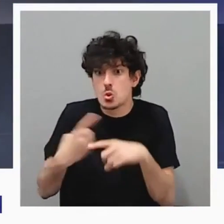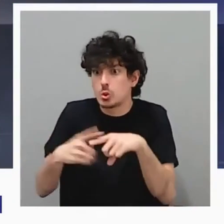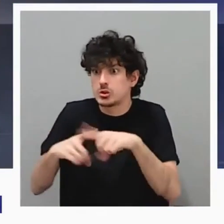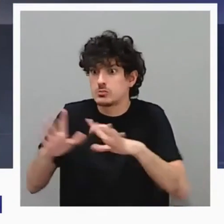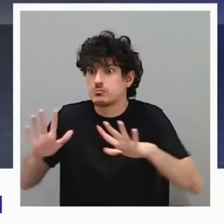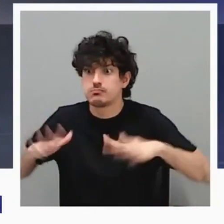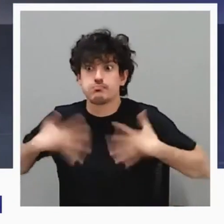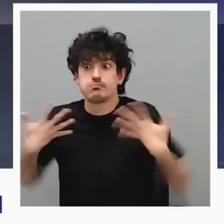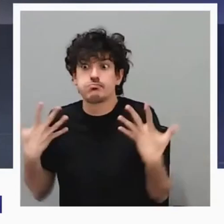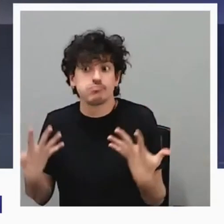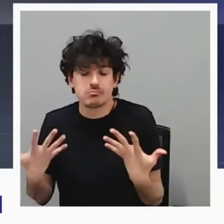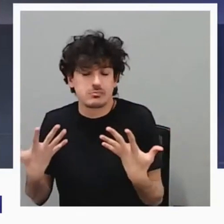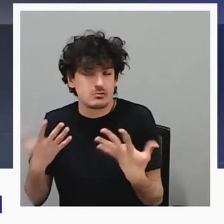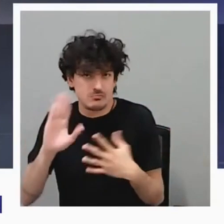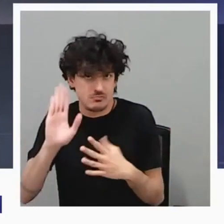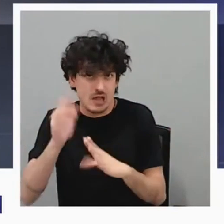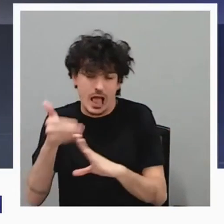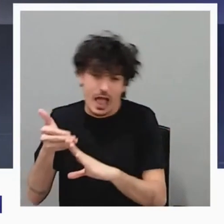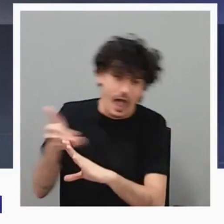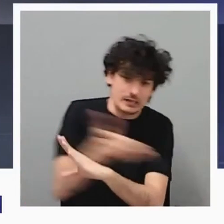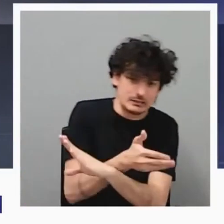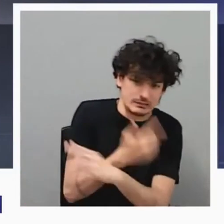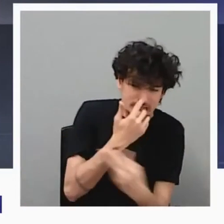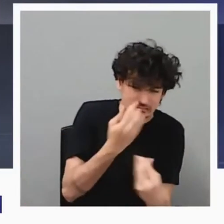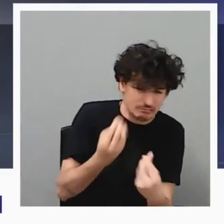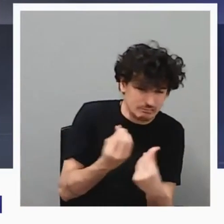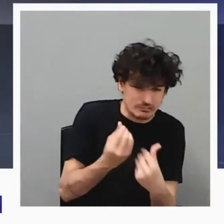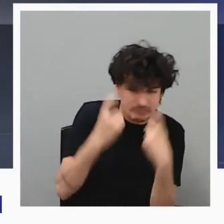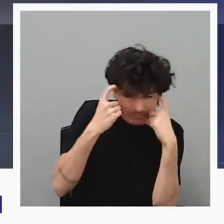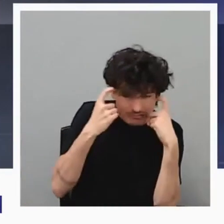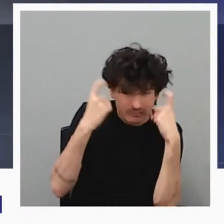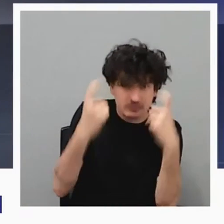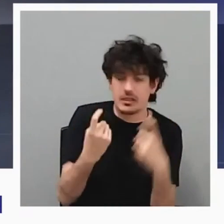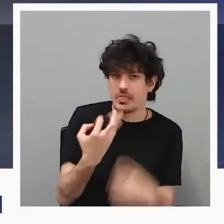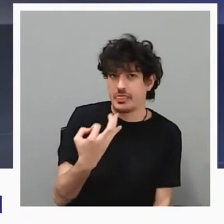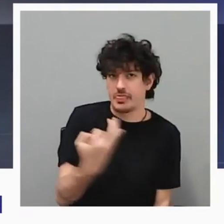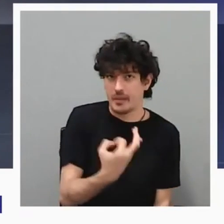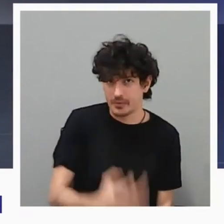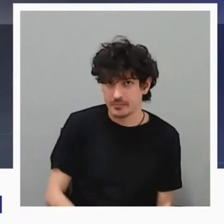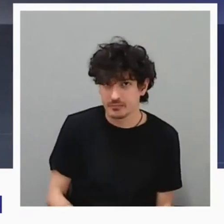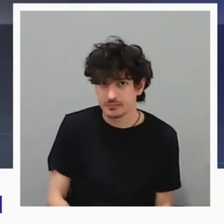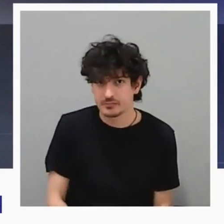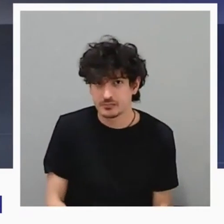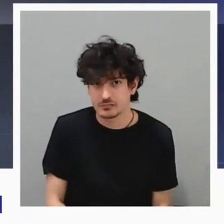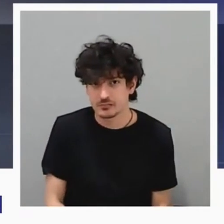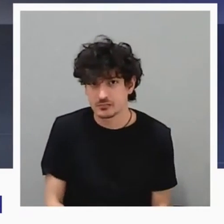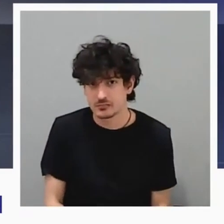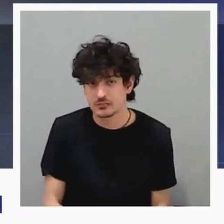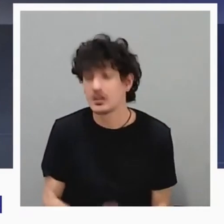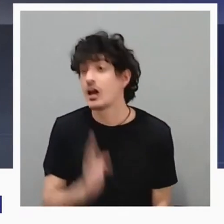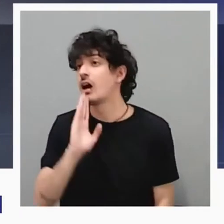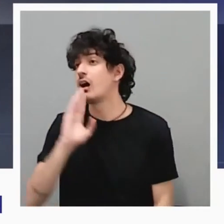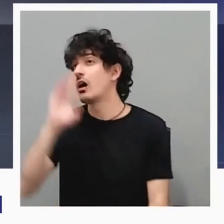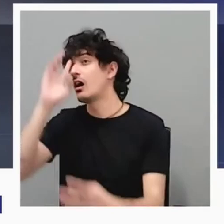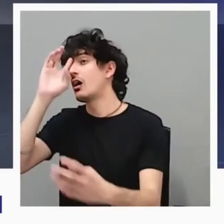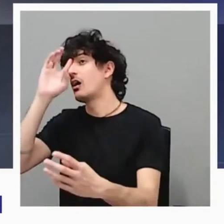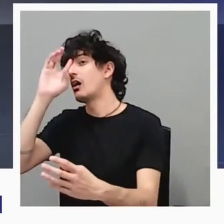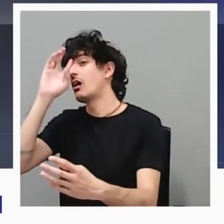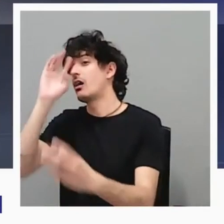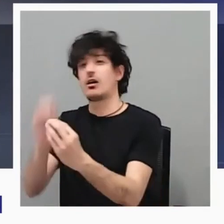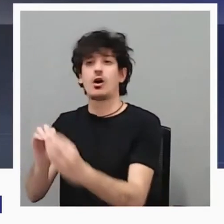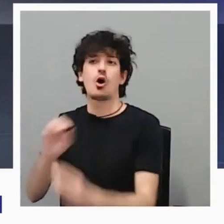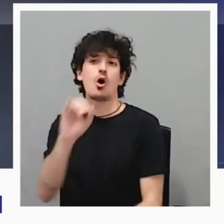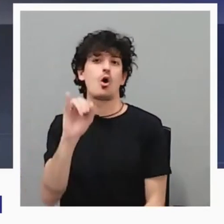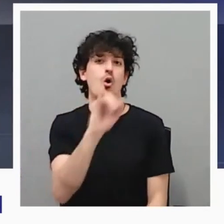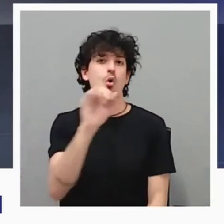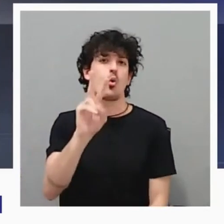social. Bueno, un poco en la línea de Juan, aunque luego haré un matiz a tu